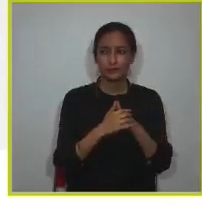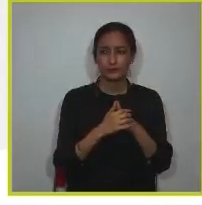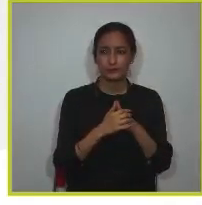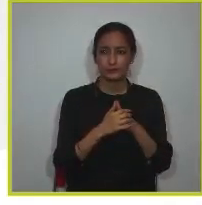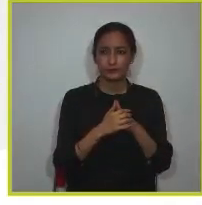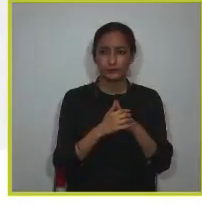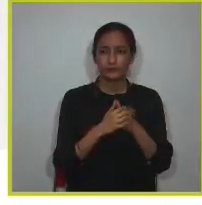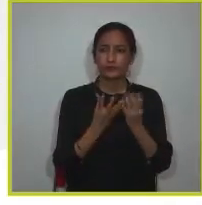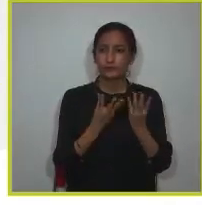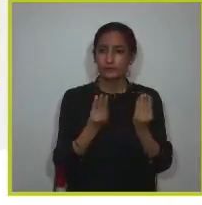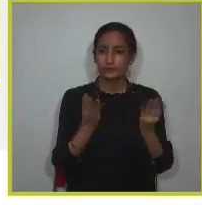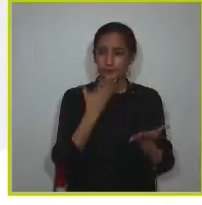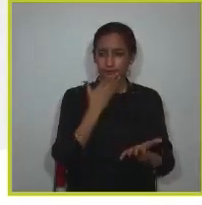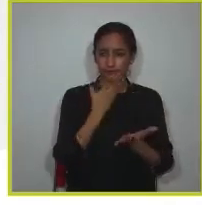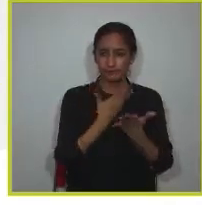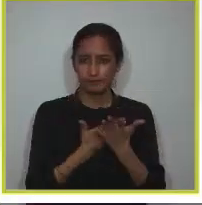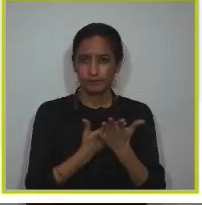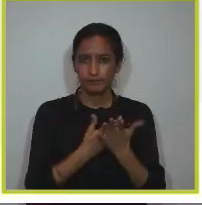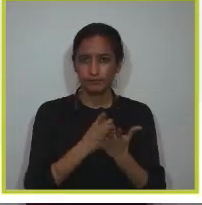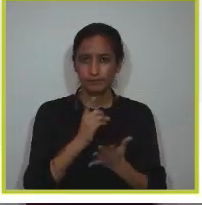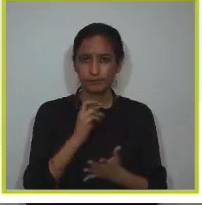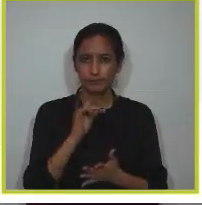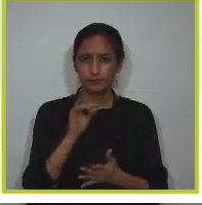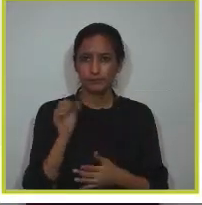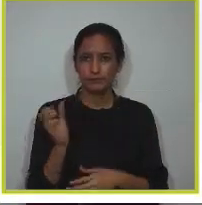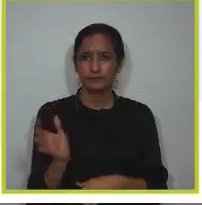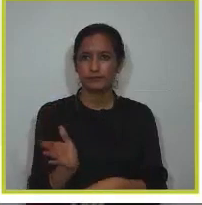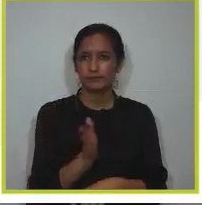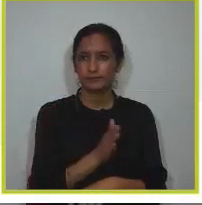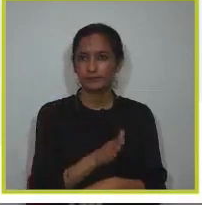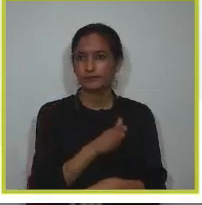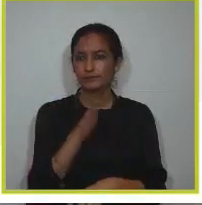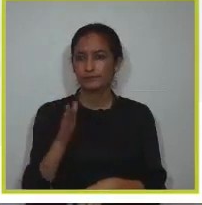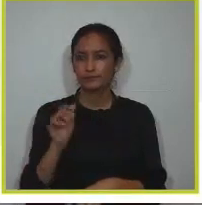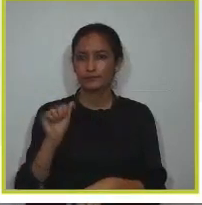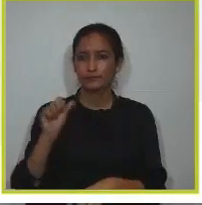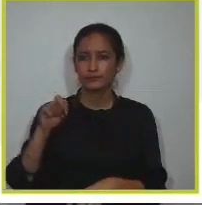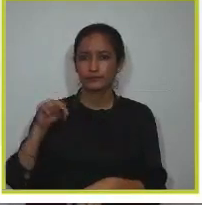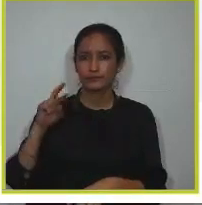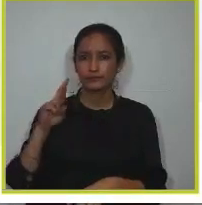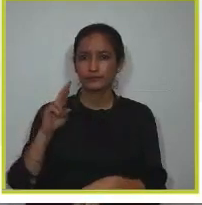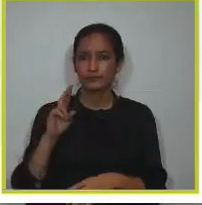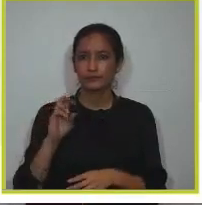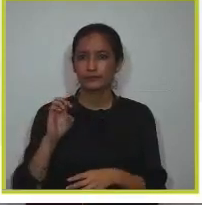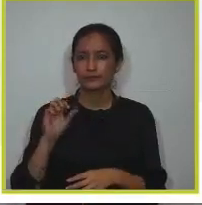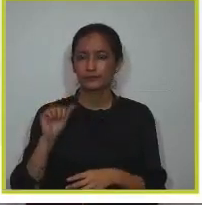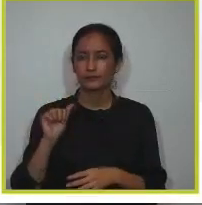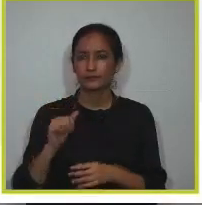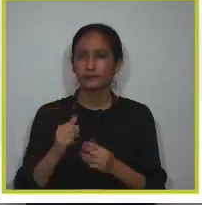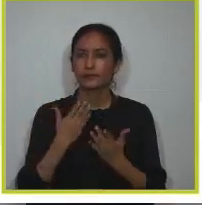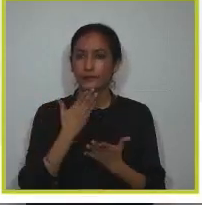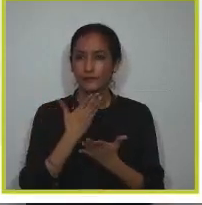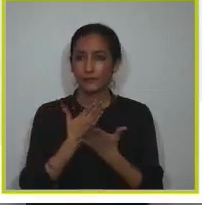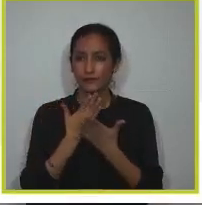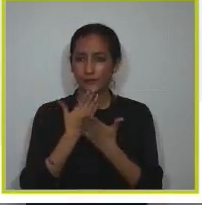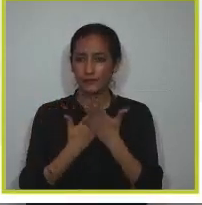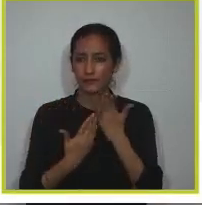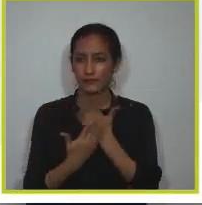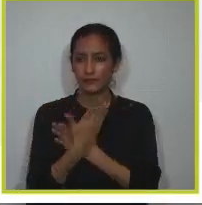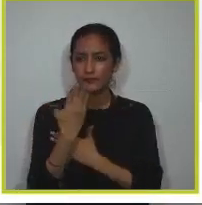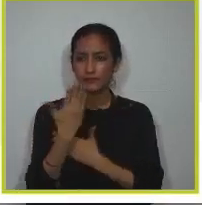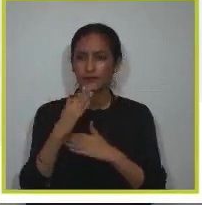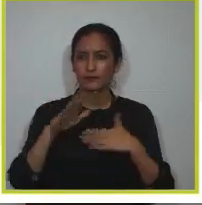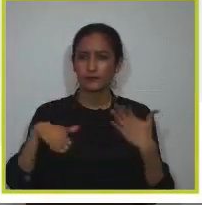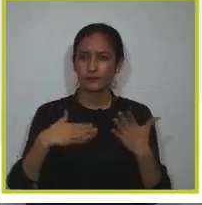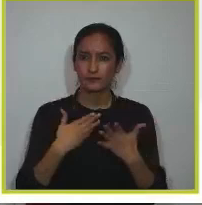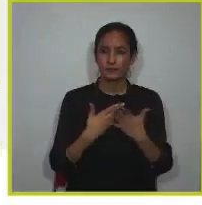Muchas gracias Doris Andrea por favor cuéntanos el problema que identificaste gracias Buenos días con todas